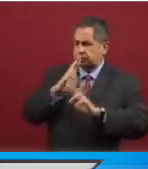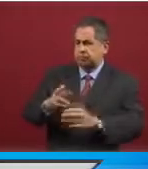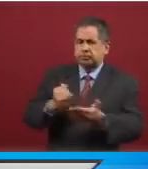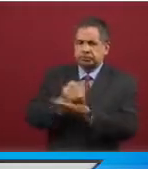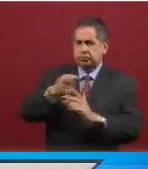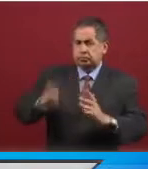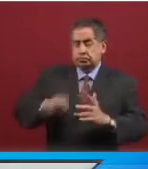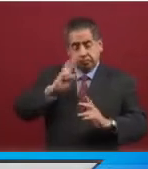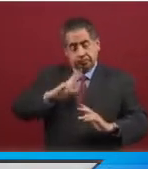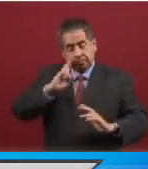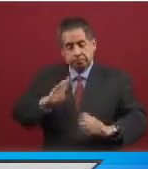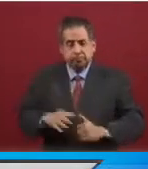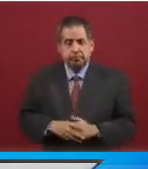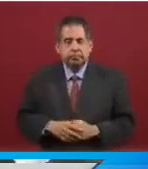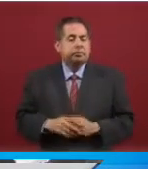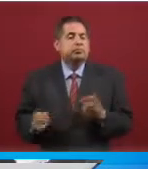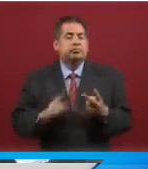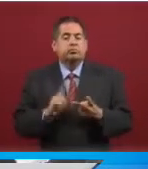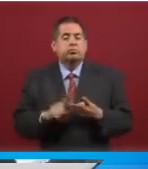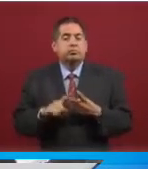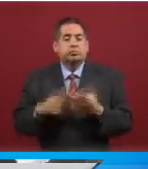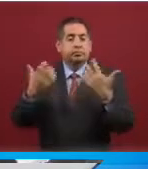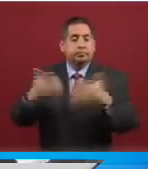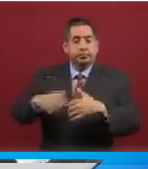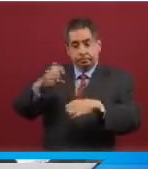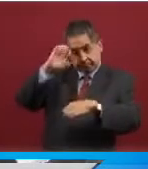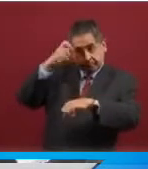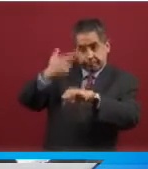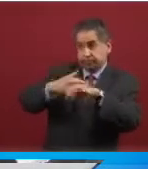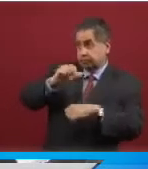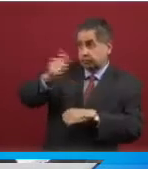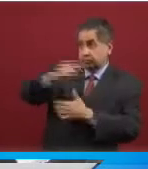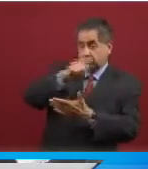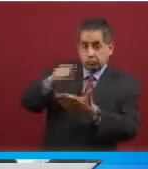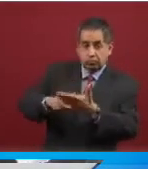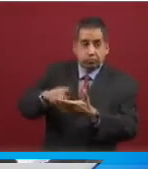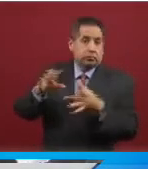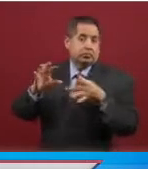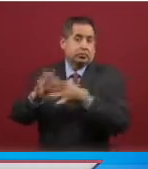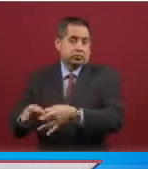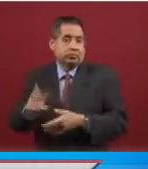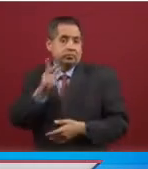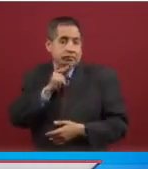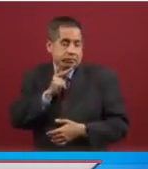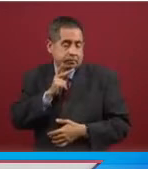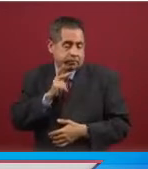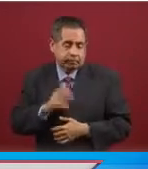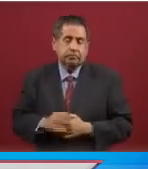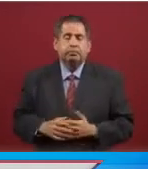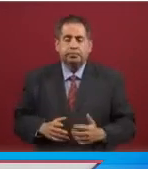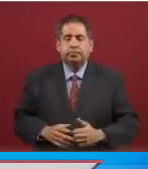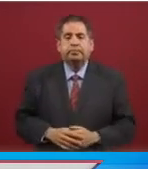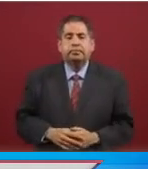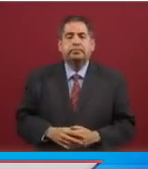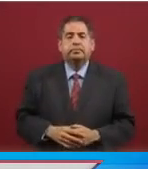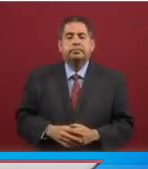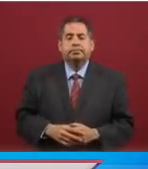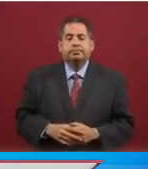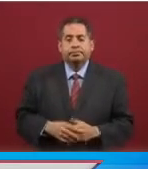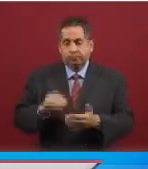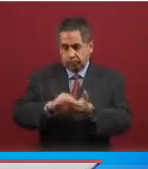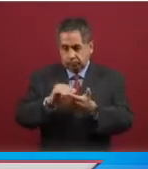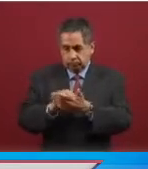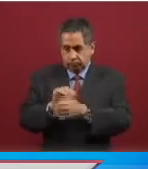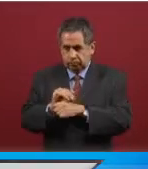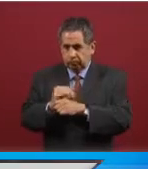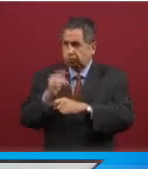Corrupción en Pemex. Acerca de las empresas de Pemex que existen, se está llevando a